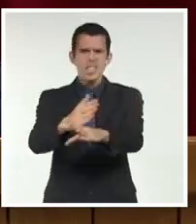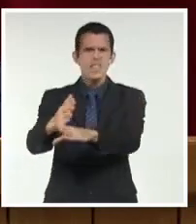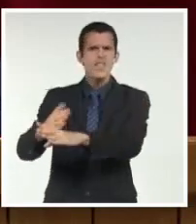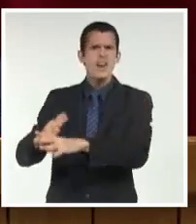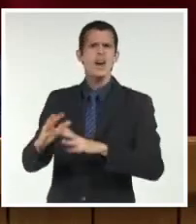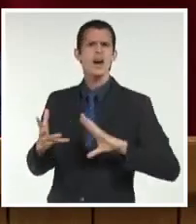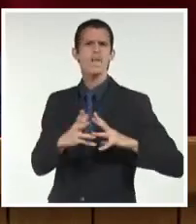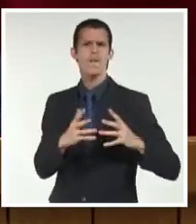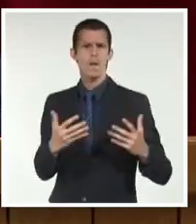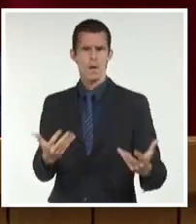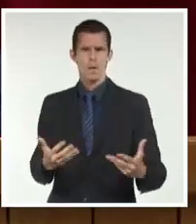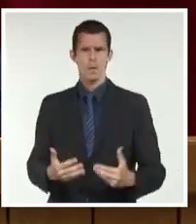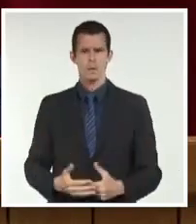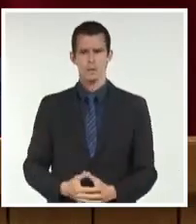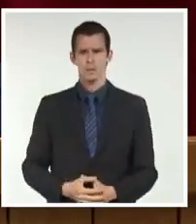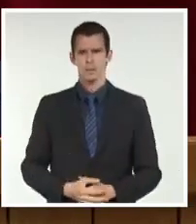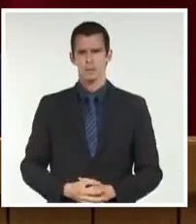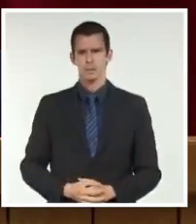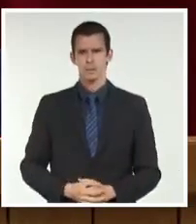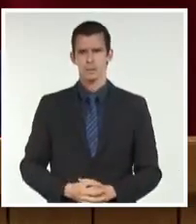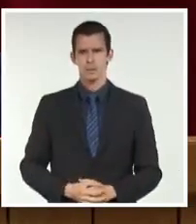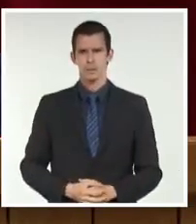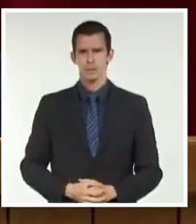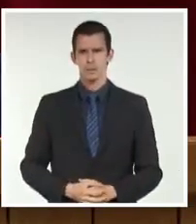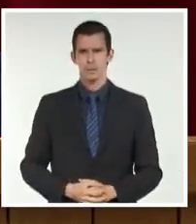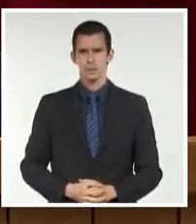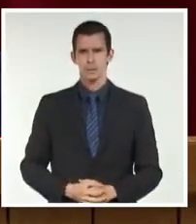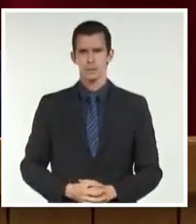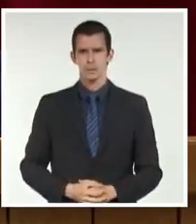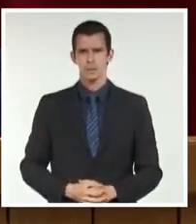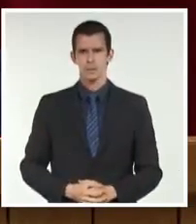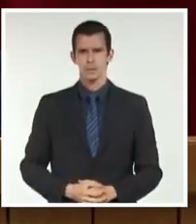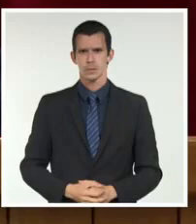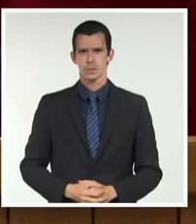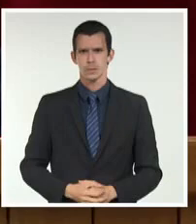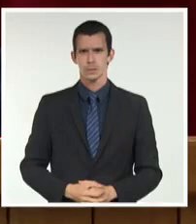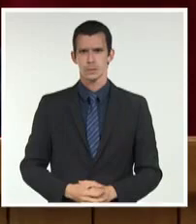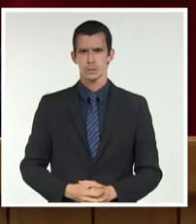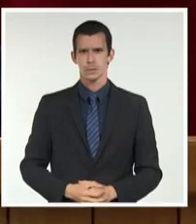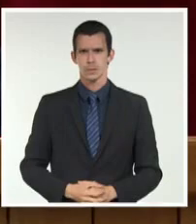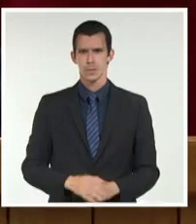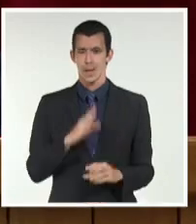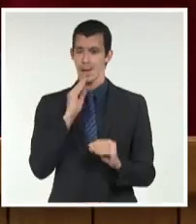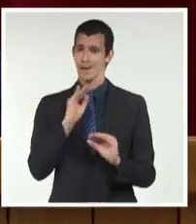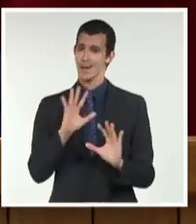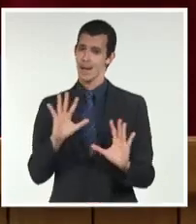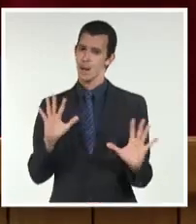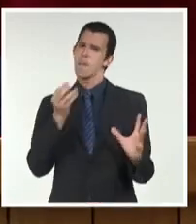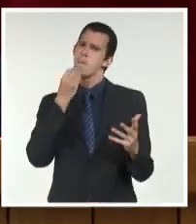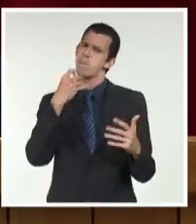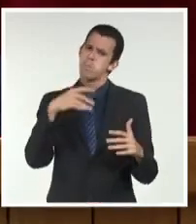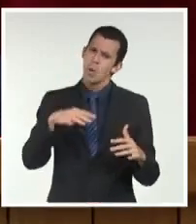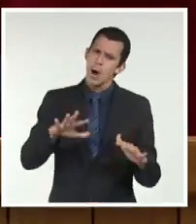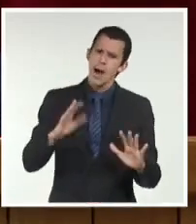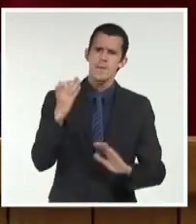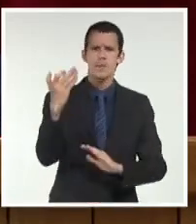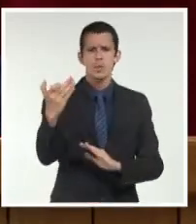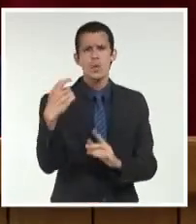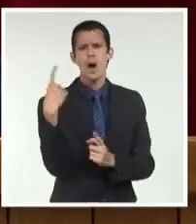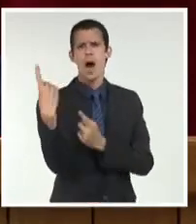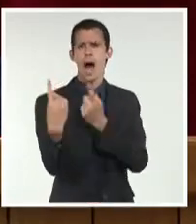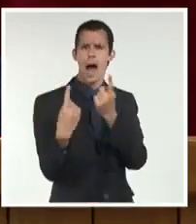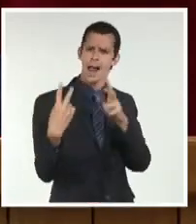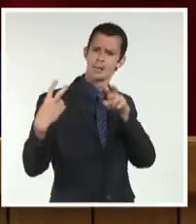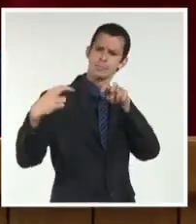oportunidad que se presente. No descartamos la posibilidad eventual de un mejor entendimiento con el gobierno de los Estados